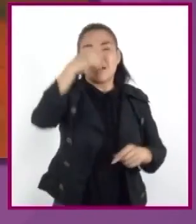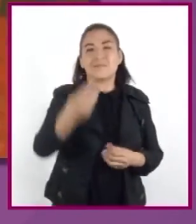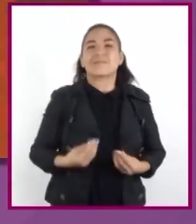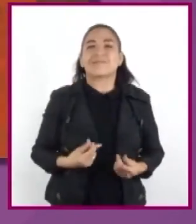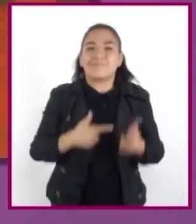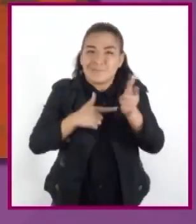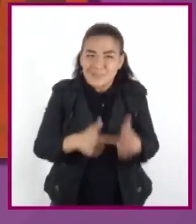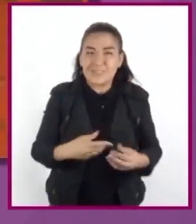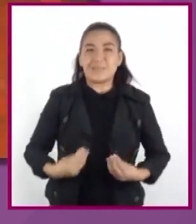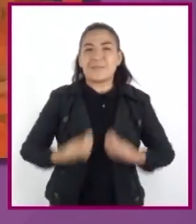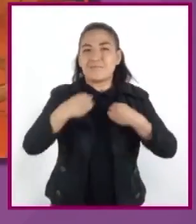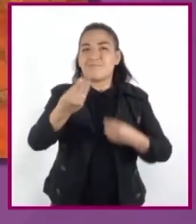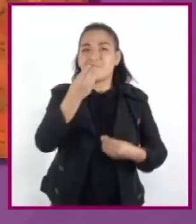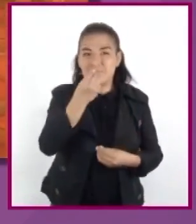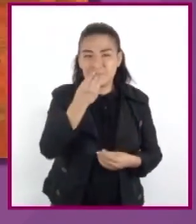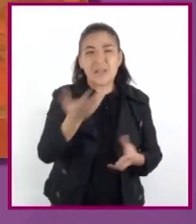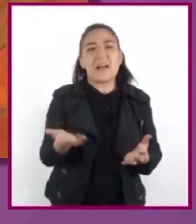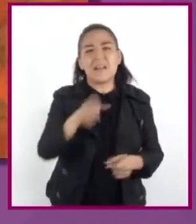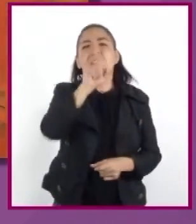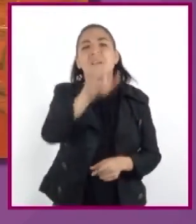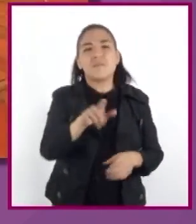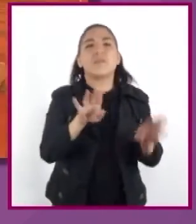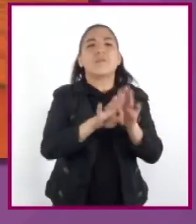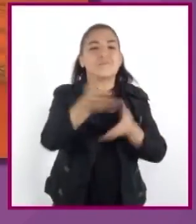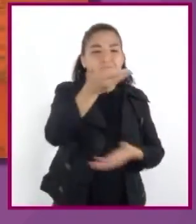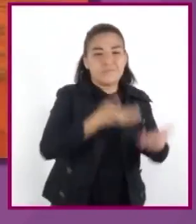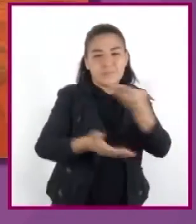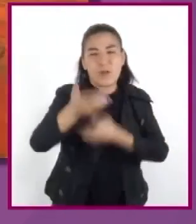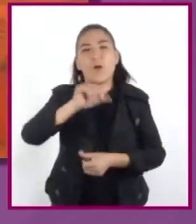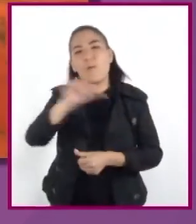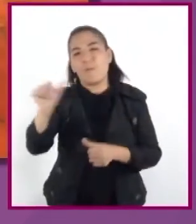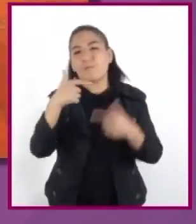subsistencia, aunque existía intercambio con otros grupos.